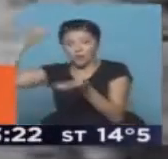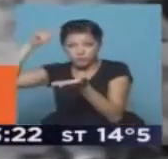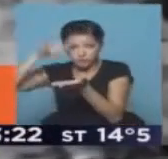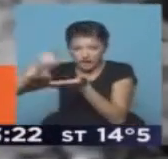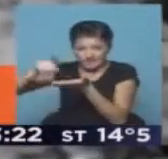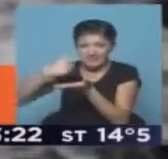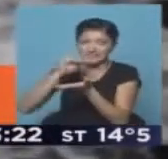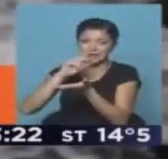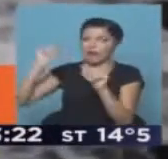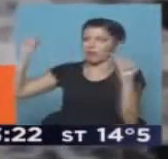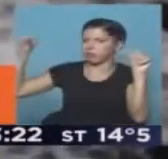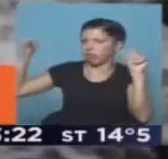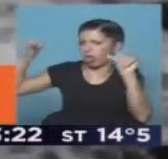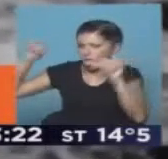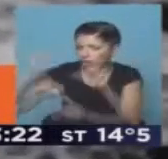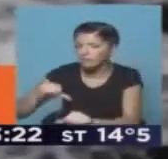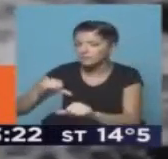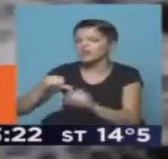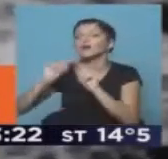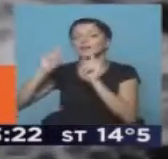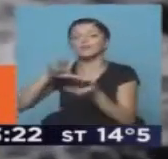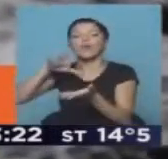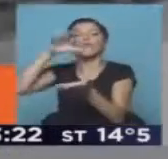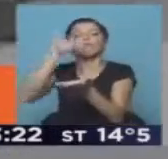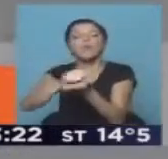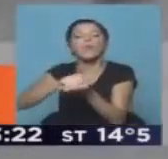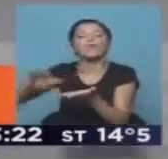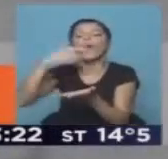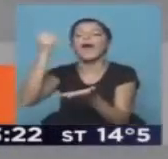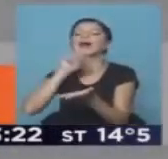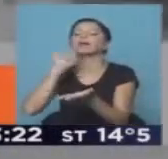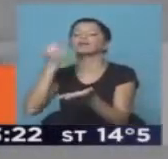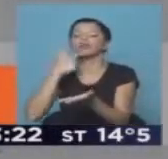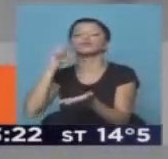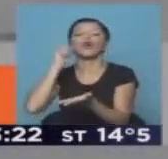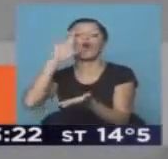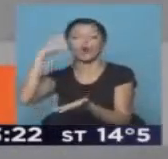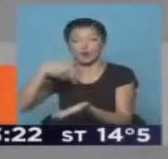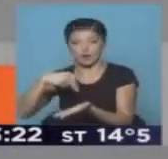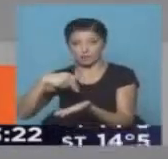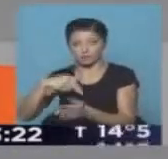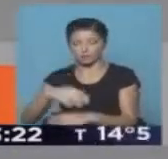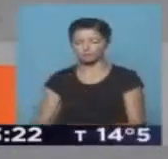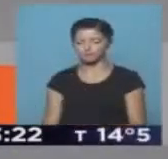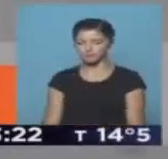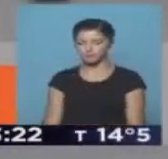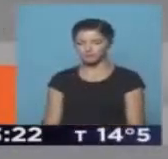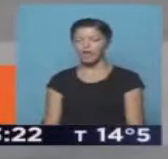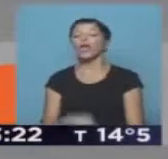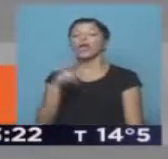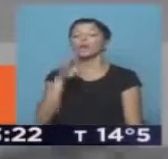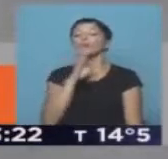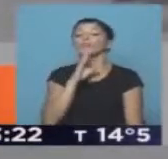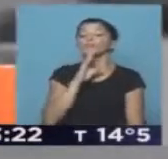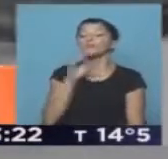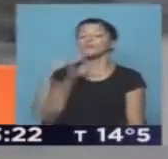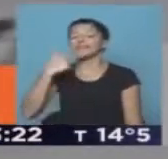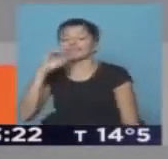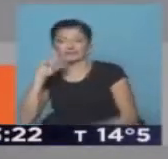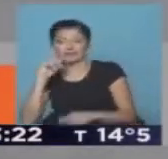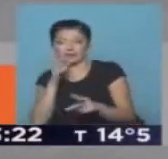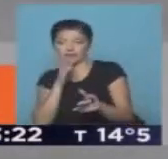y ocupando los altos del golán ante la retirada de las tropas sirias y frente a la presión diplomática